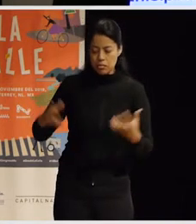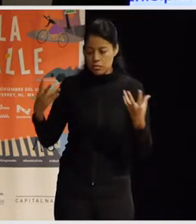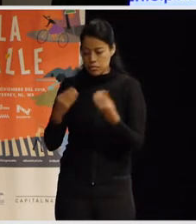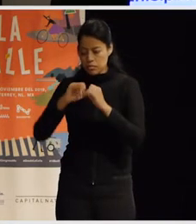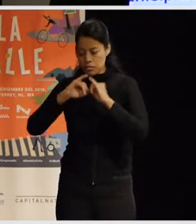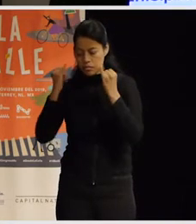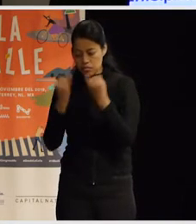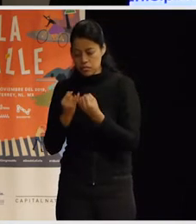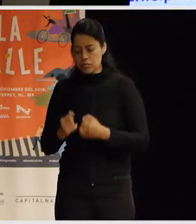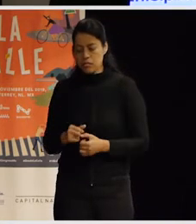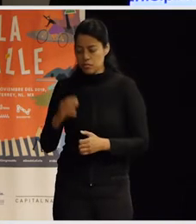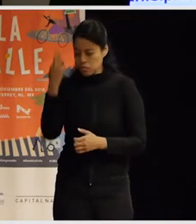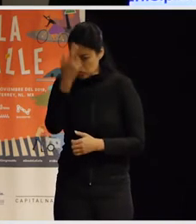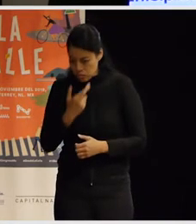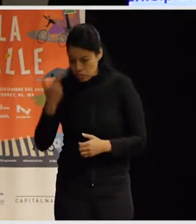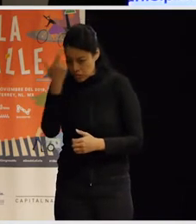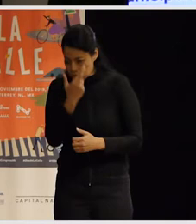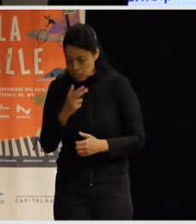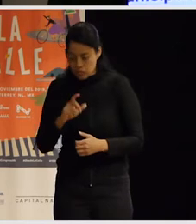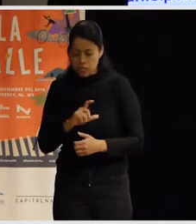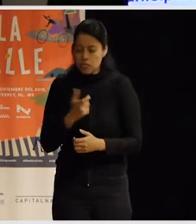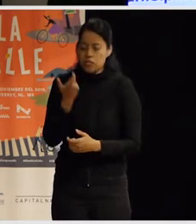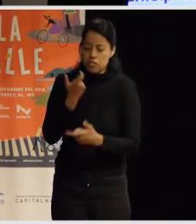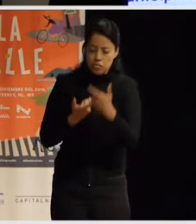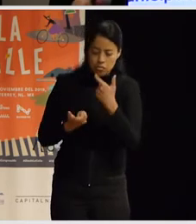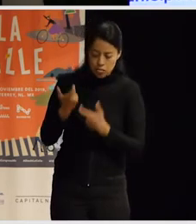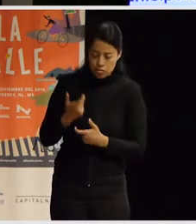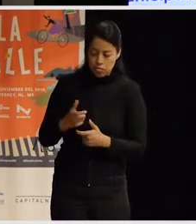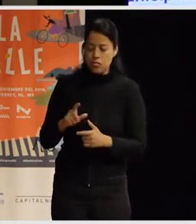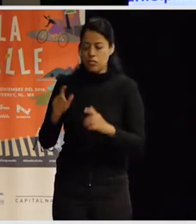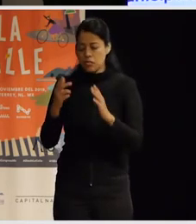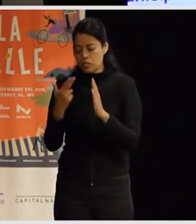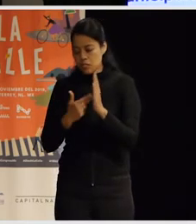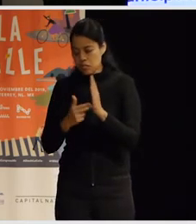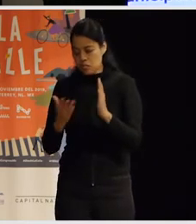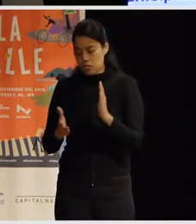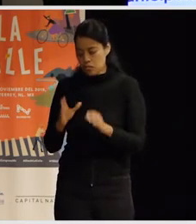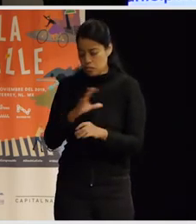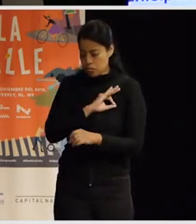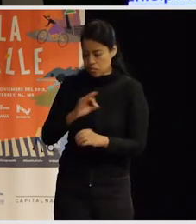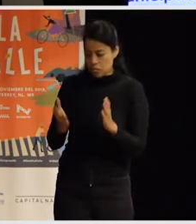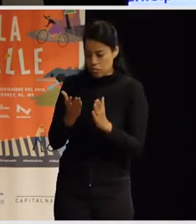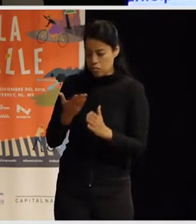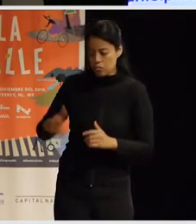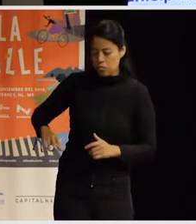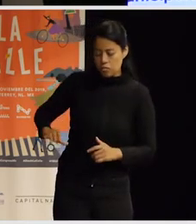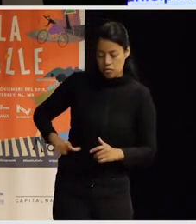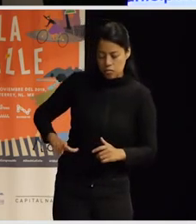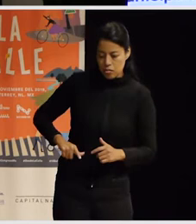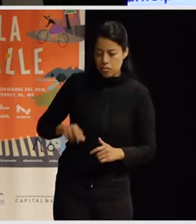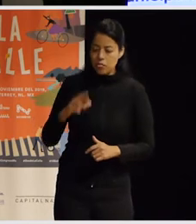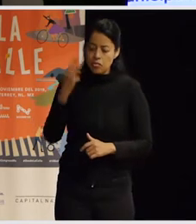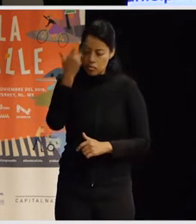justo ahí pues evaluamos las capacidades técnicas y financieras de los gobiernos y un poco empezamos a ver los polígonos de